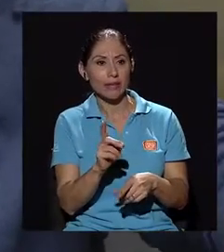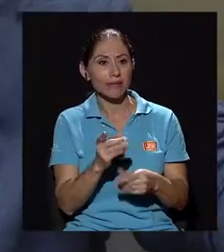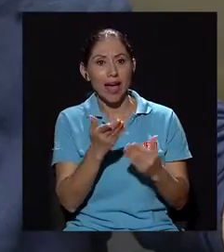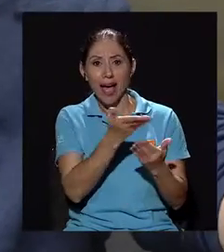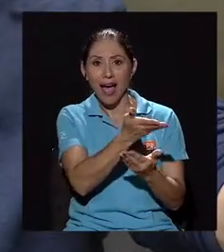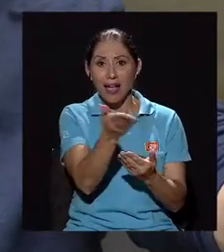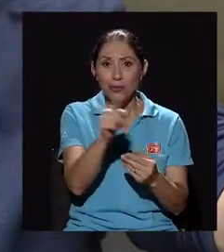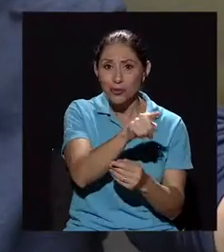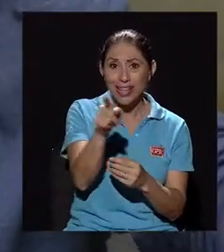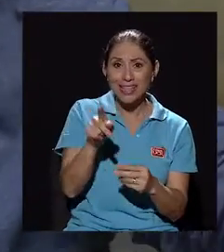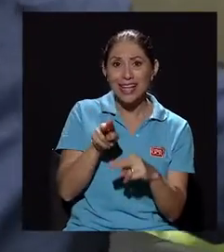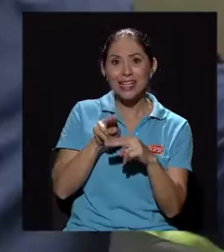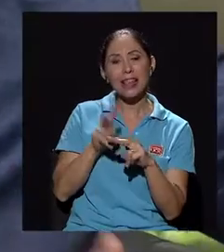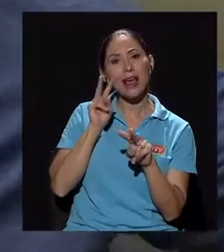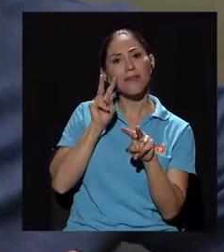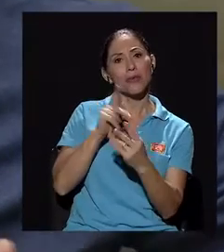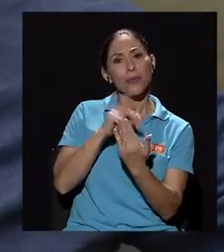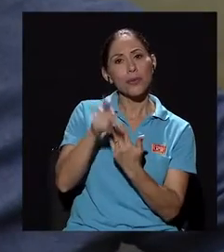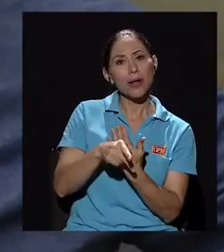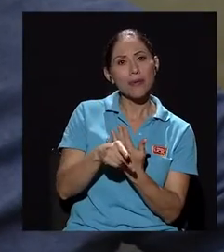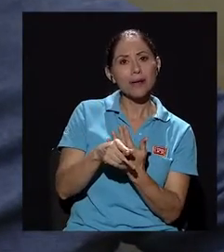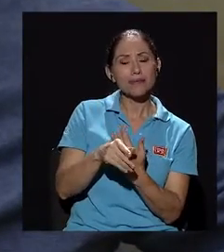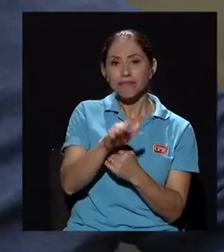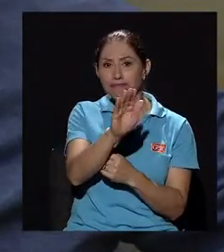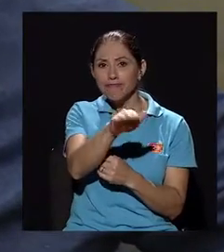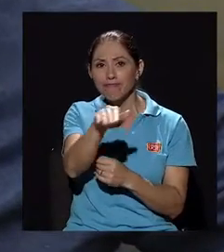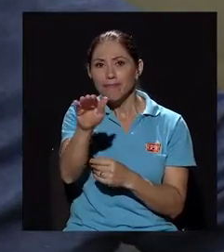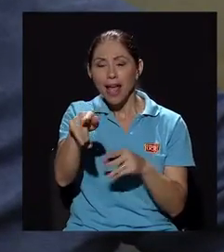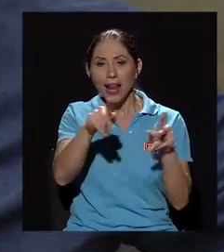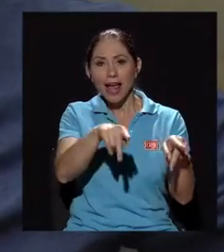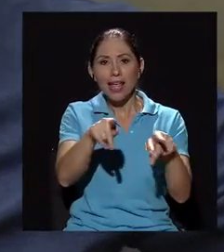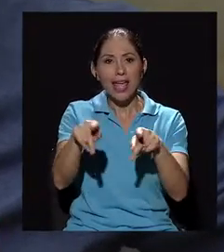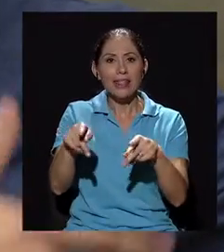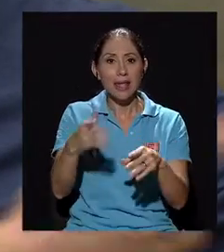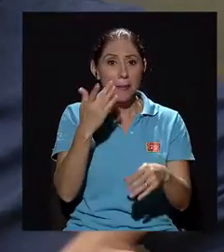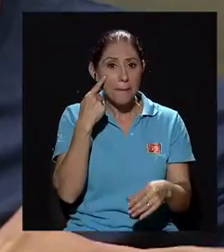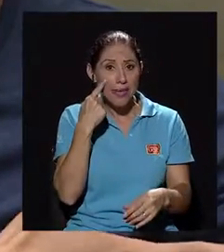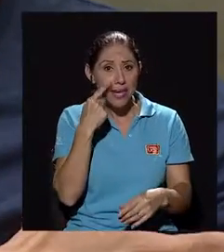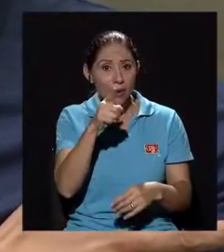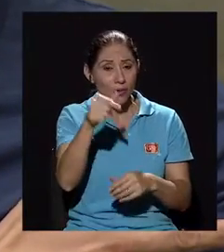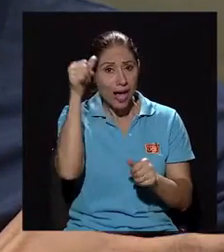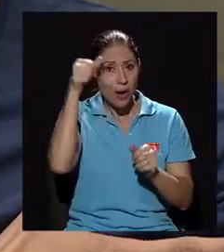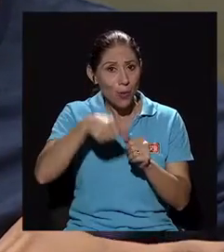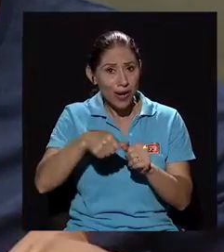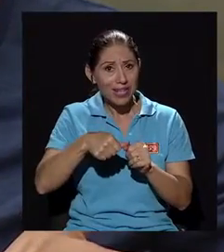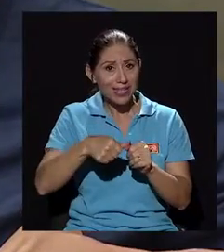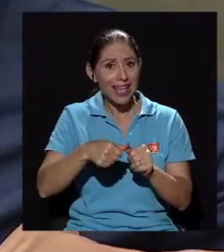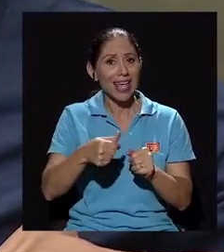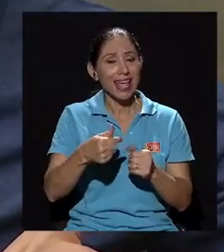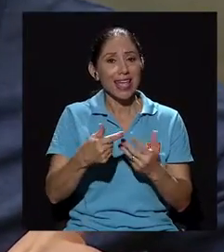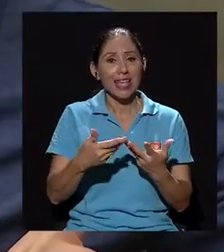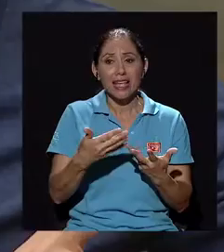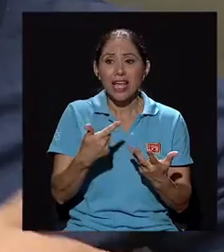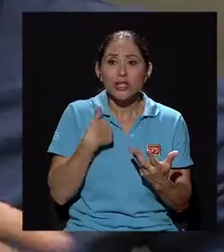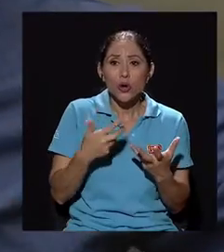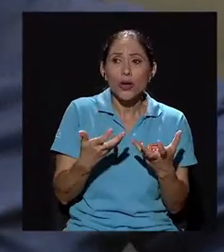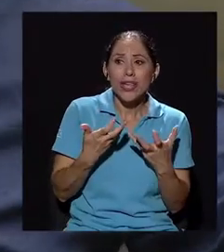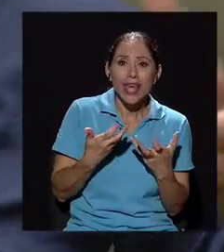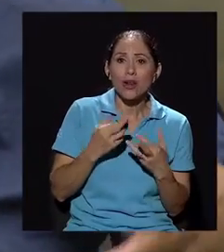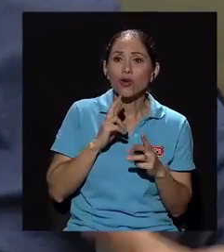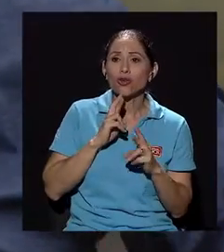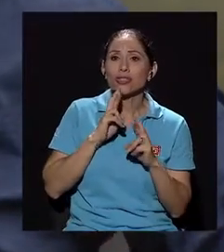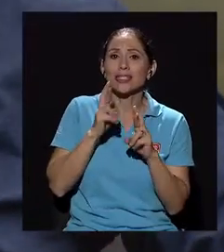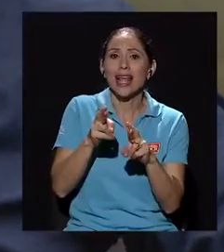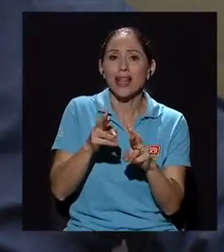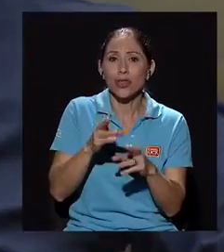sentada viendo esto, diciéndole a la gente, ¿verdad?, de algún modo, mire, acuérdese que yo quiero ser donante,